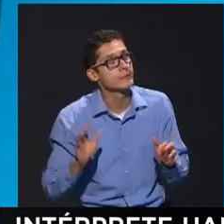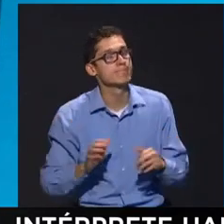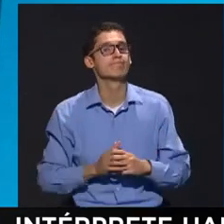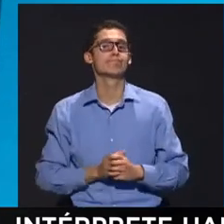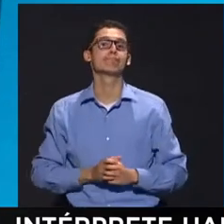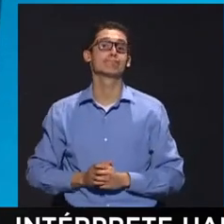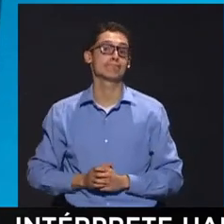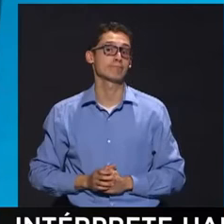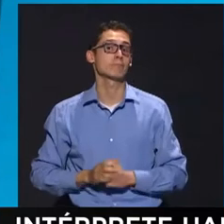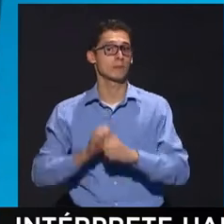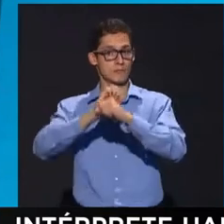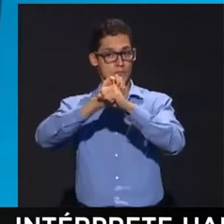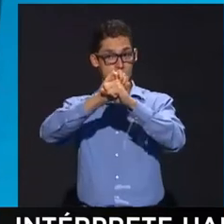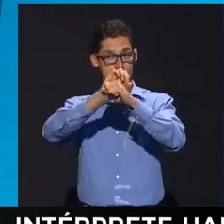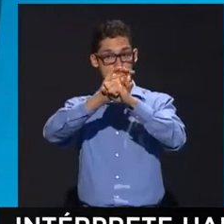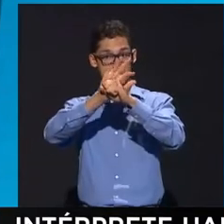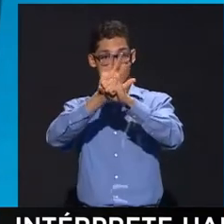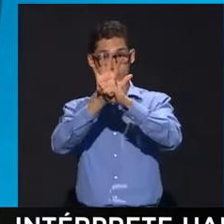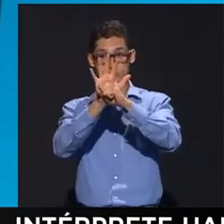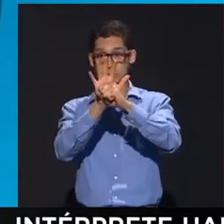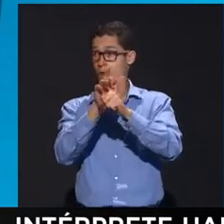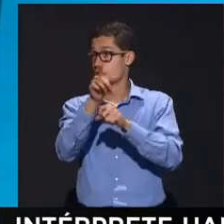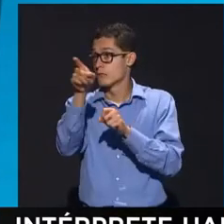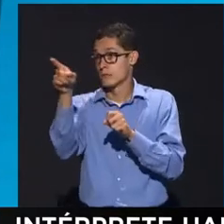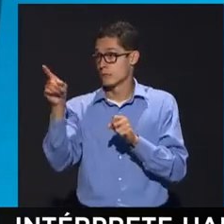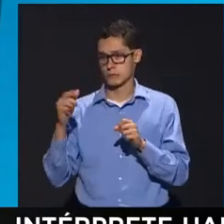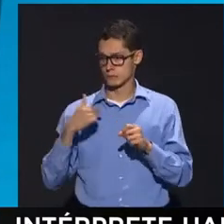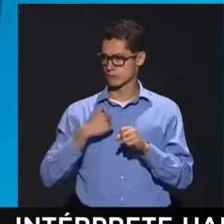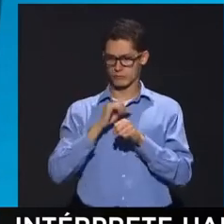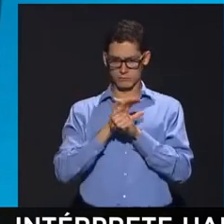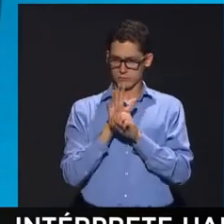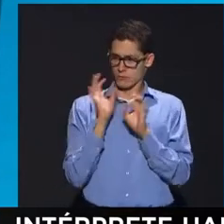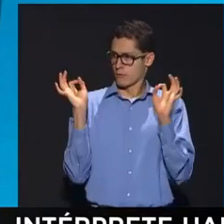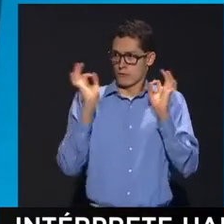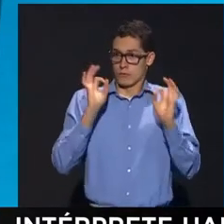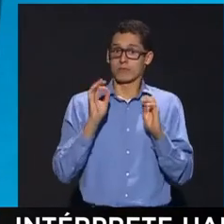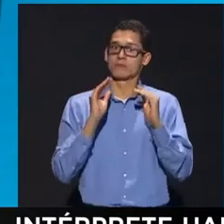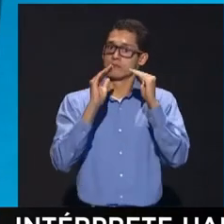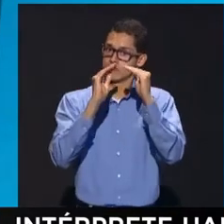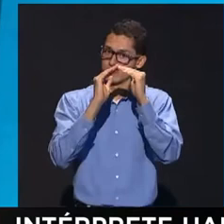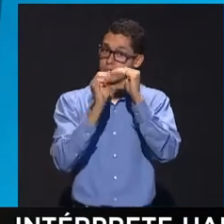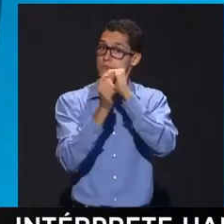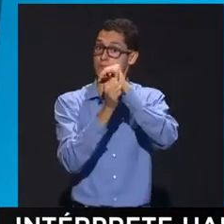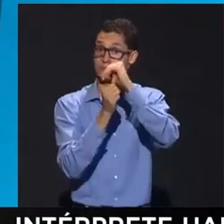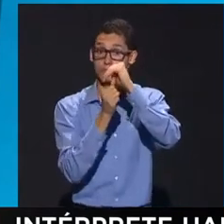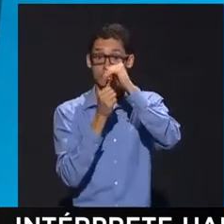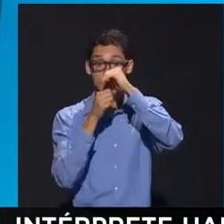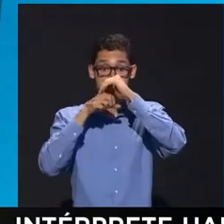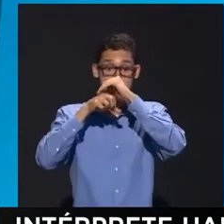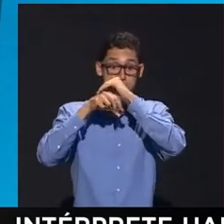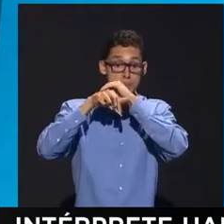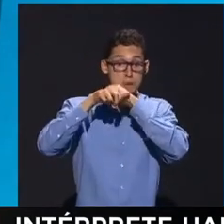el coronavirus se tienen que quedar todo el día en casa, porque si no se quedan en casa, se pueden morir por